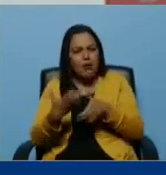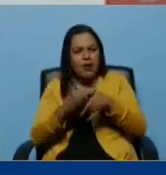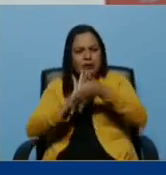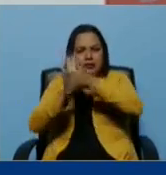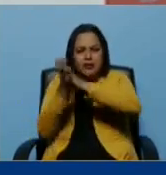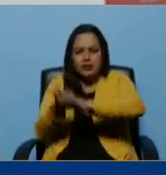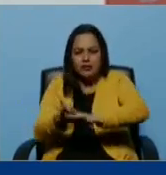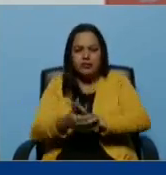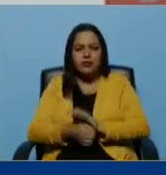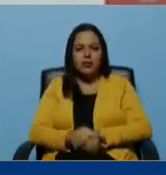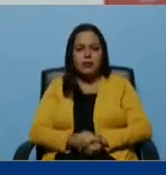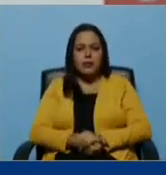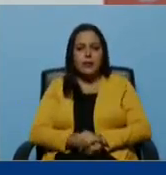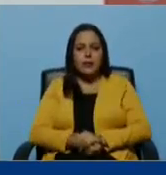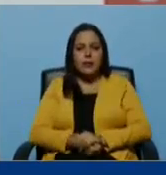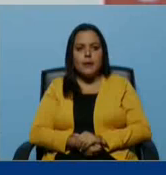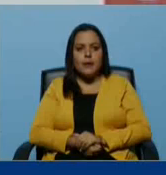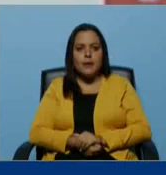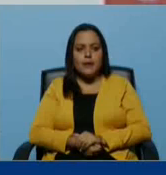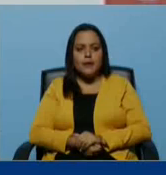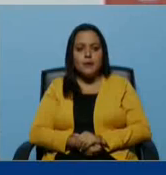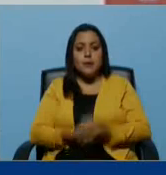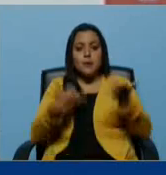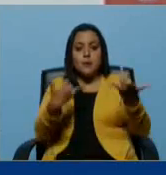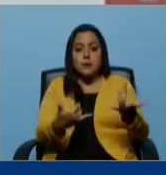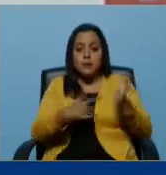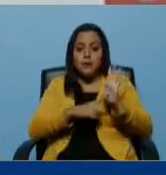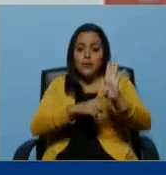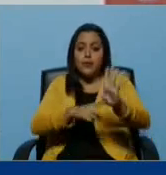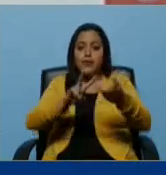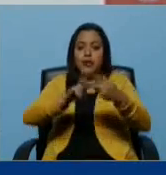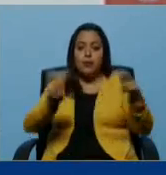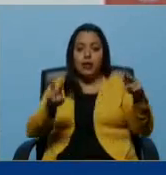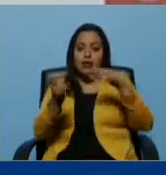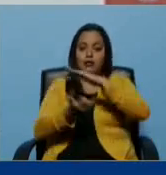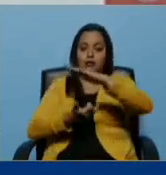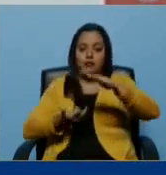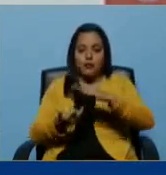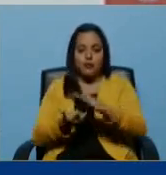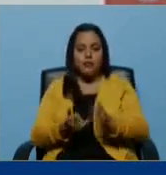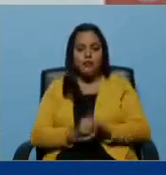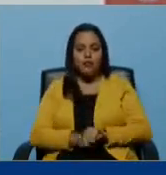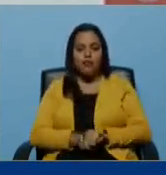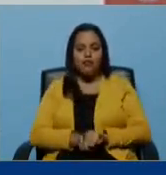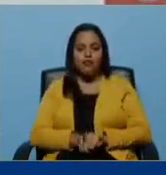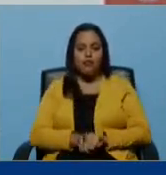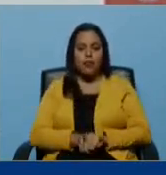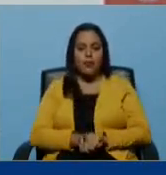destrucción, y se ha impuesto la paz, la institucionalidad.